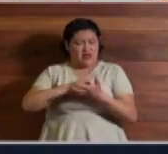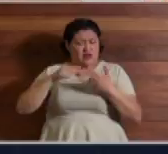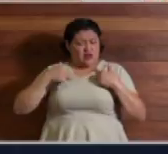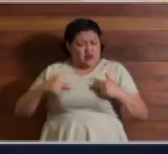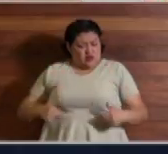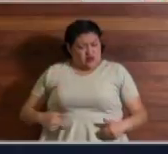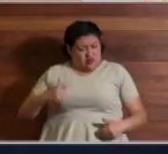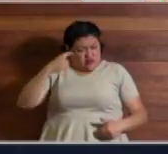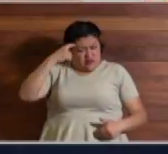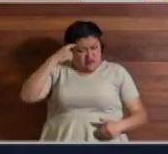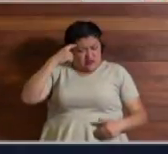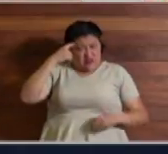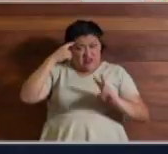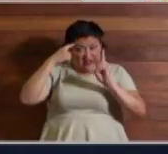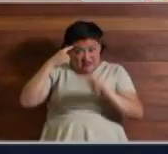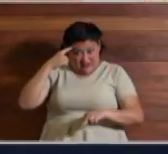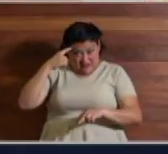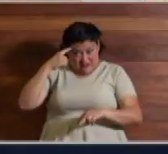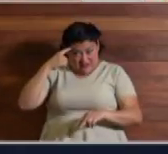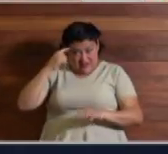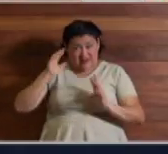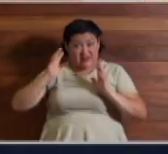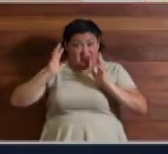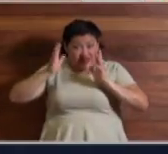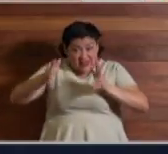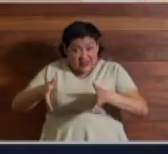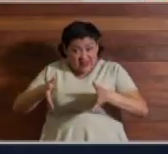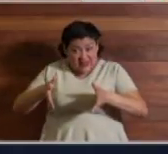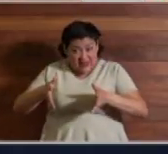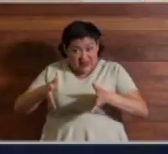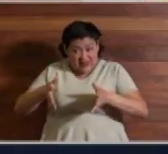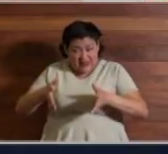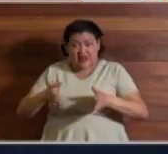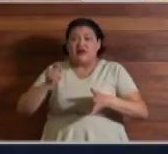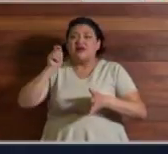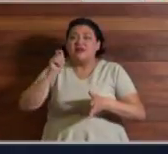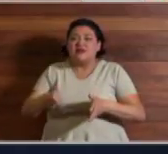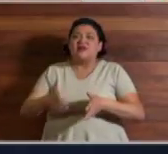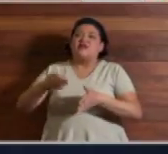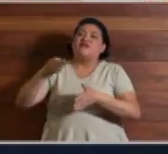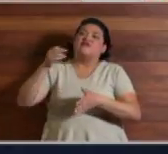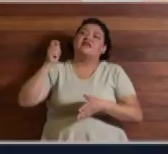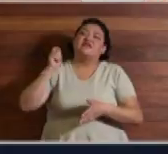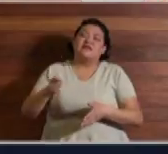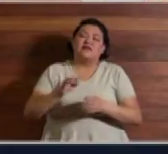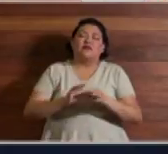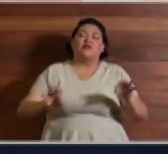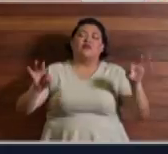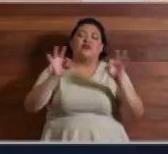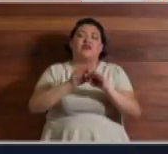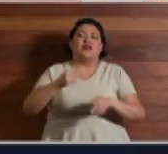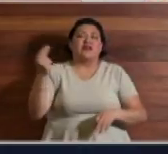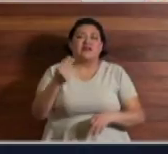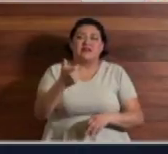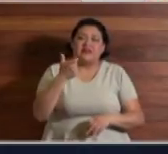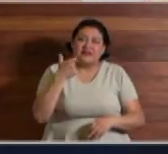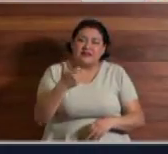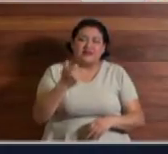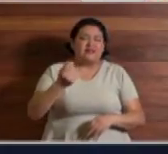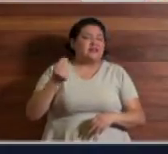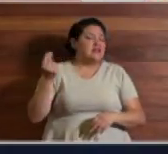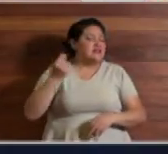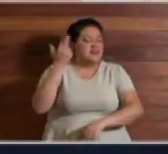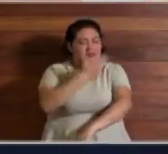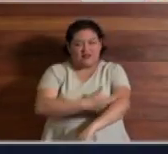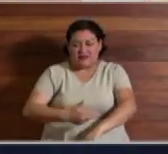humanos en el Plan Nacional de Desarrollo es evidencia de que es un tema solo presupuestal o solo de ciertos